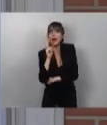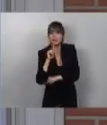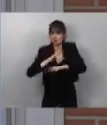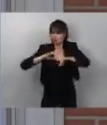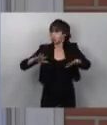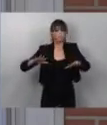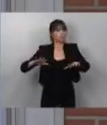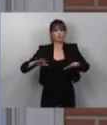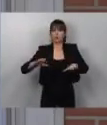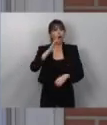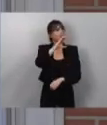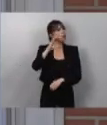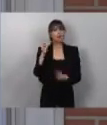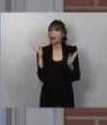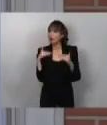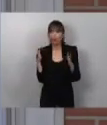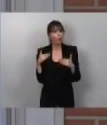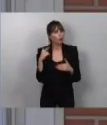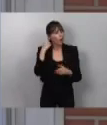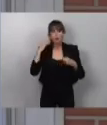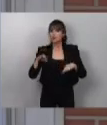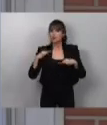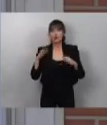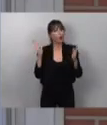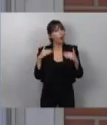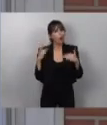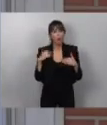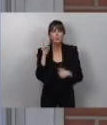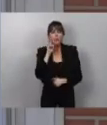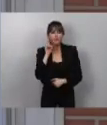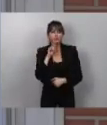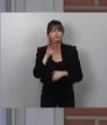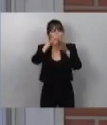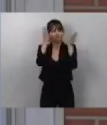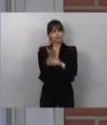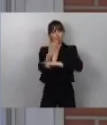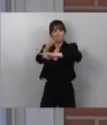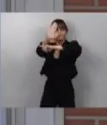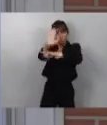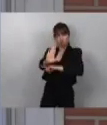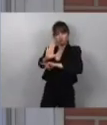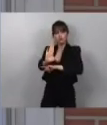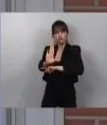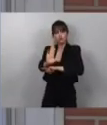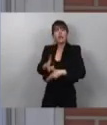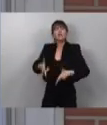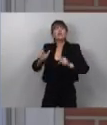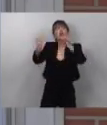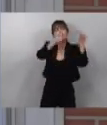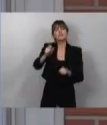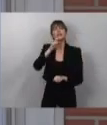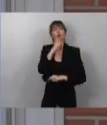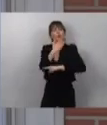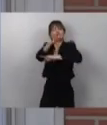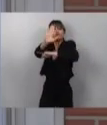políticos que han sido atacados por el fango algunos con justicia y otros sin ella también tienen familia y tienen hijos y tienen mujeres me parece